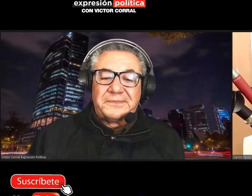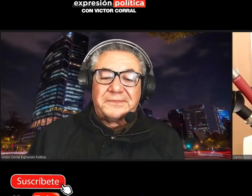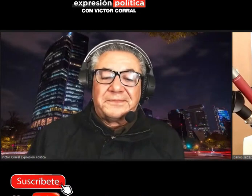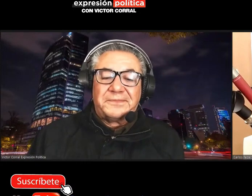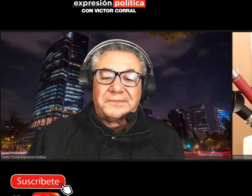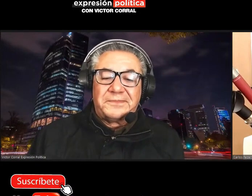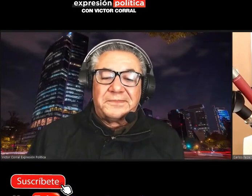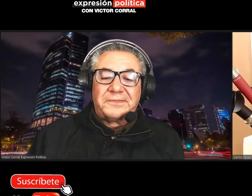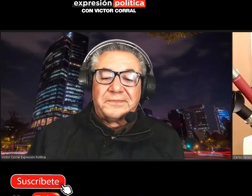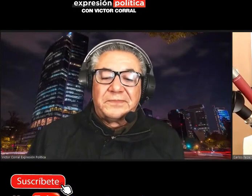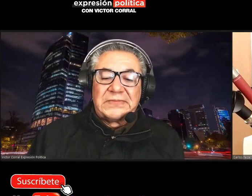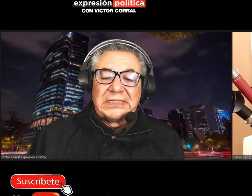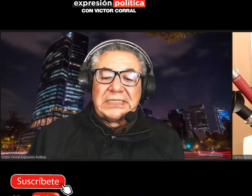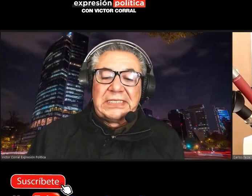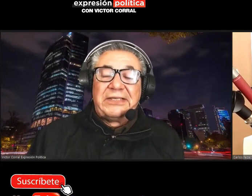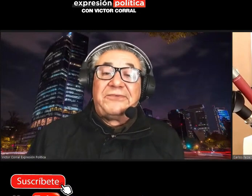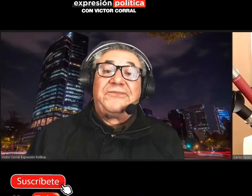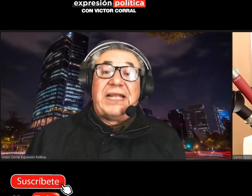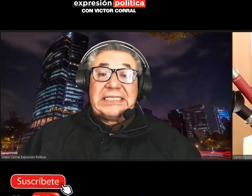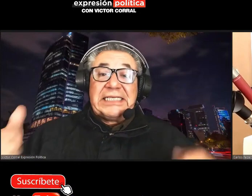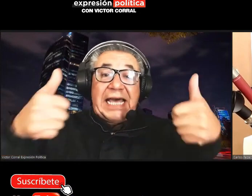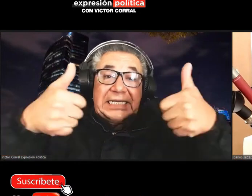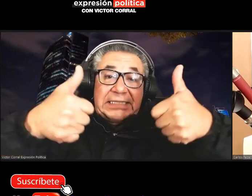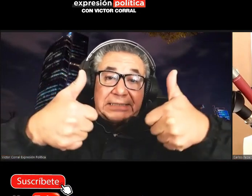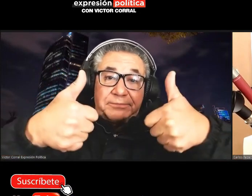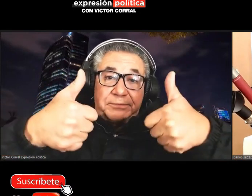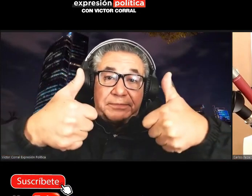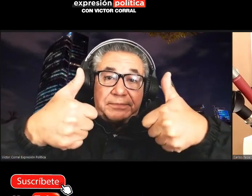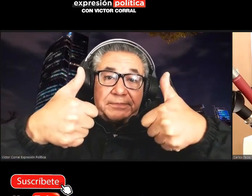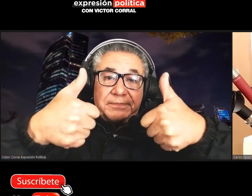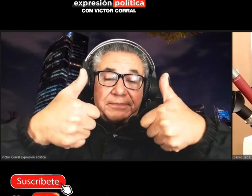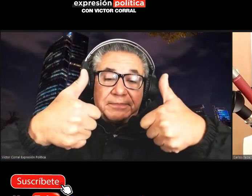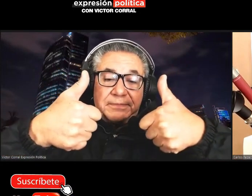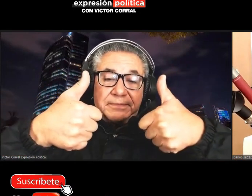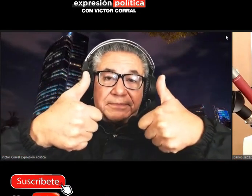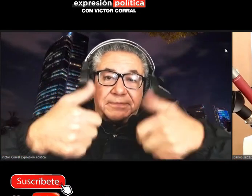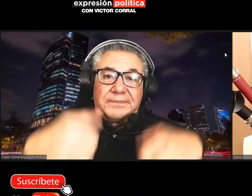lo mejor nos vemos el próximo año Felicidades Von